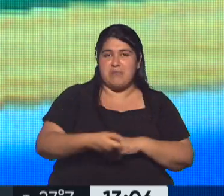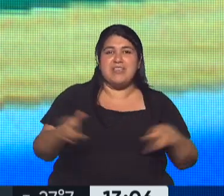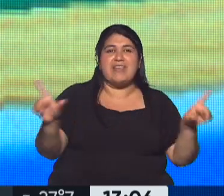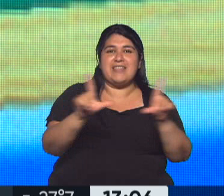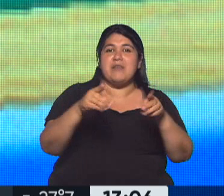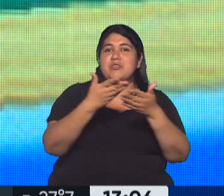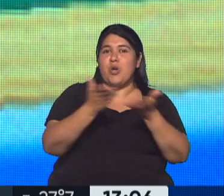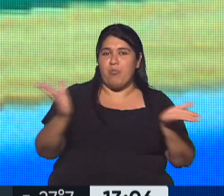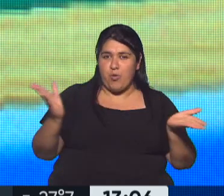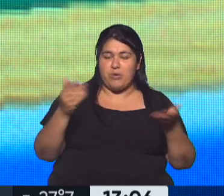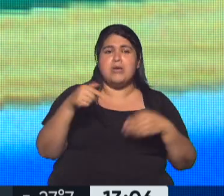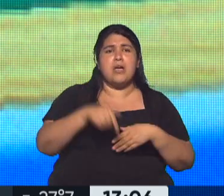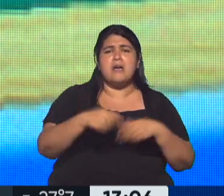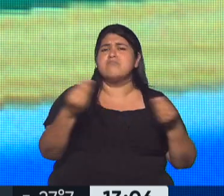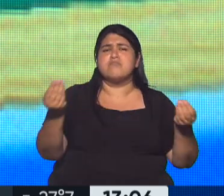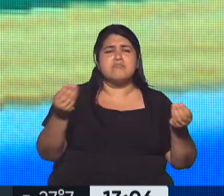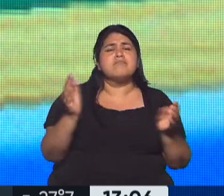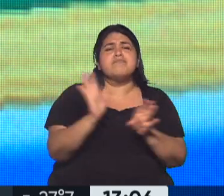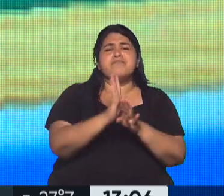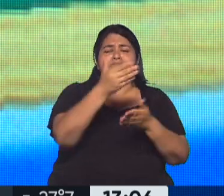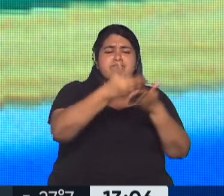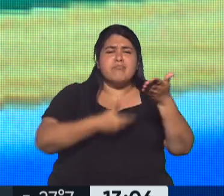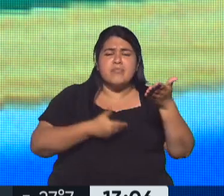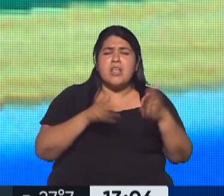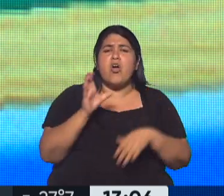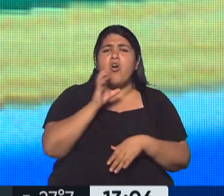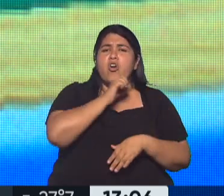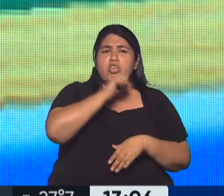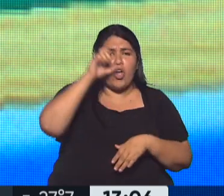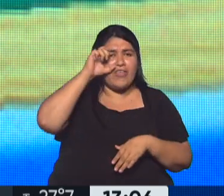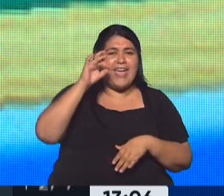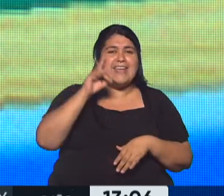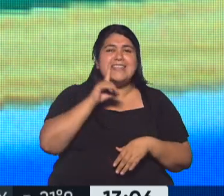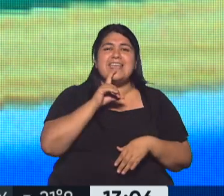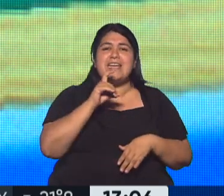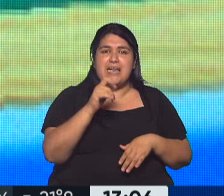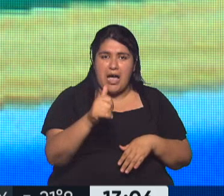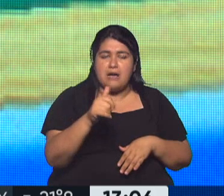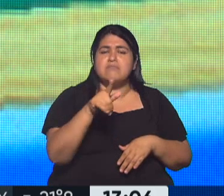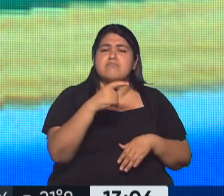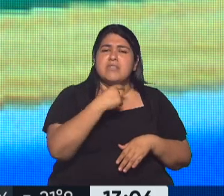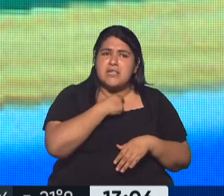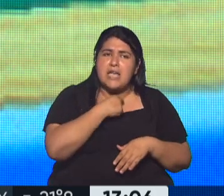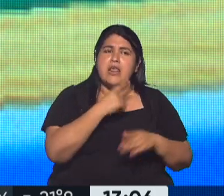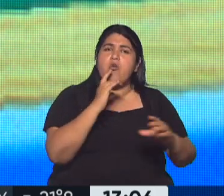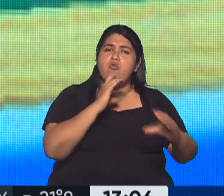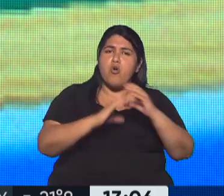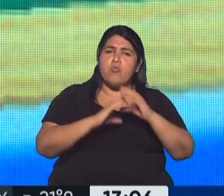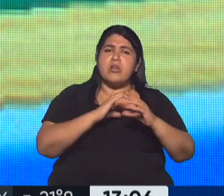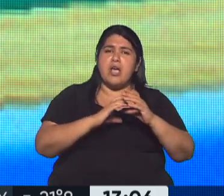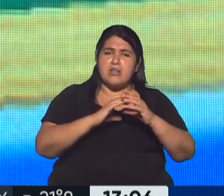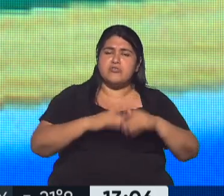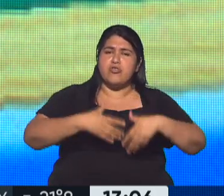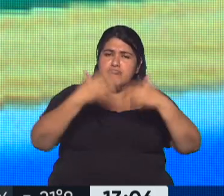televisión pública y hablamos de un código de ética que busca también en este camino por lograr una comunicación